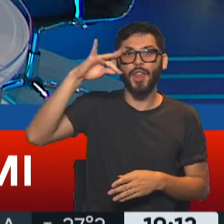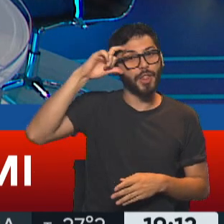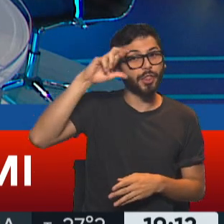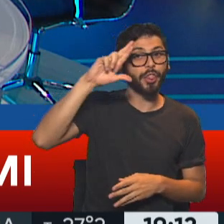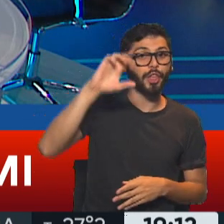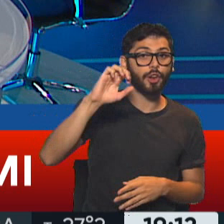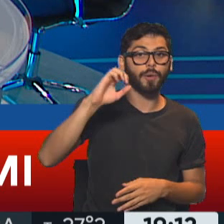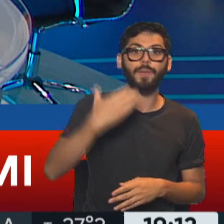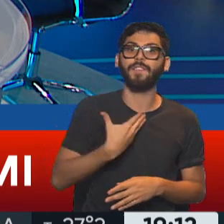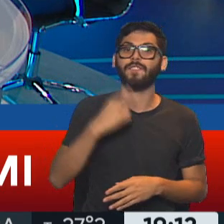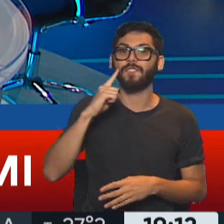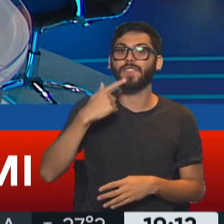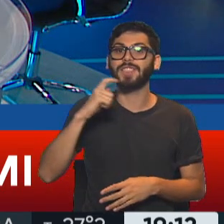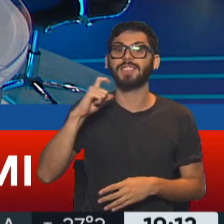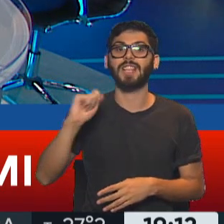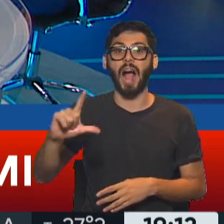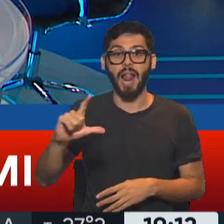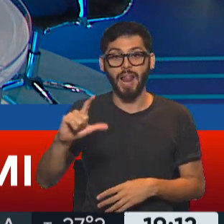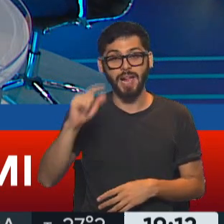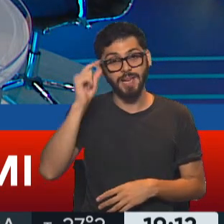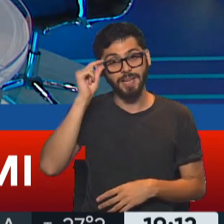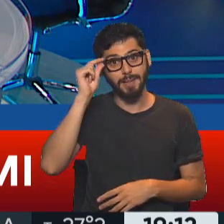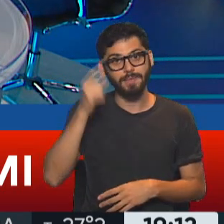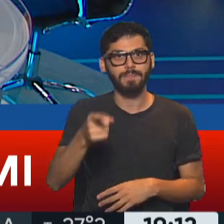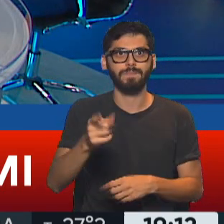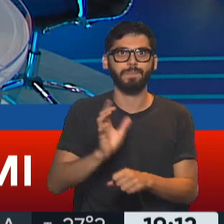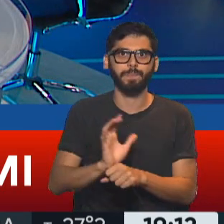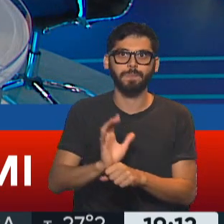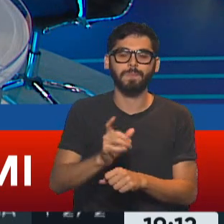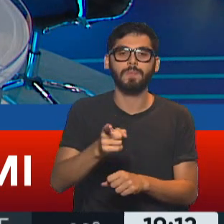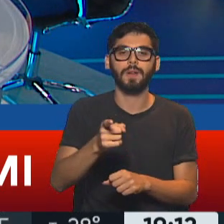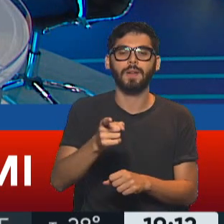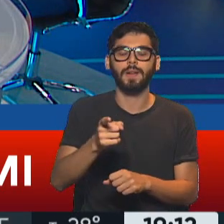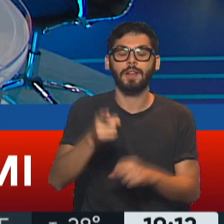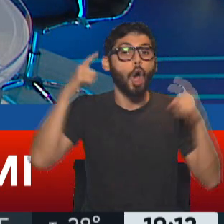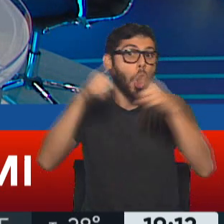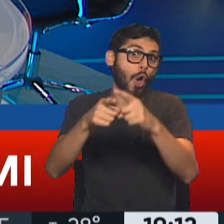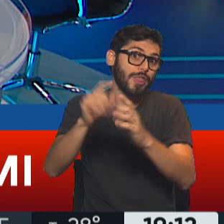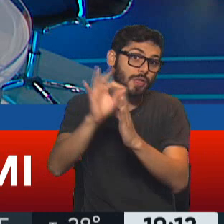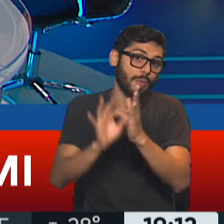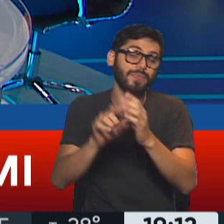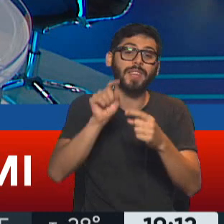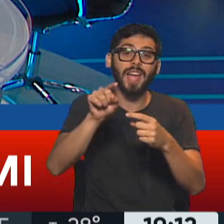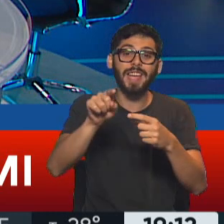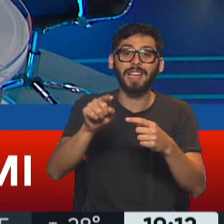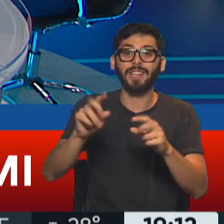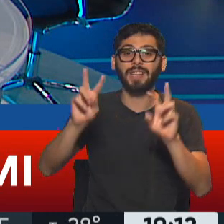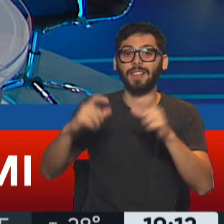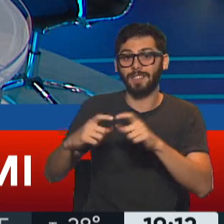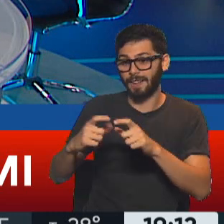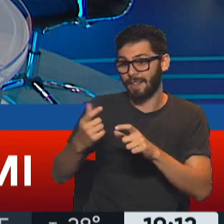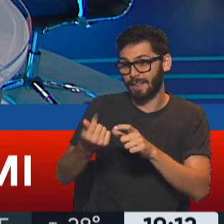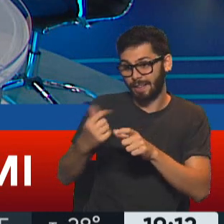lo que se espera lograr. Por un lado, esto está referido a la emisión